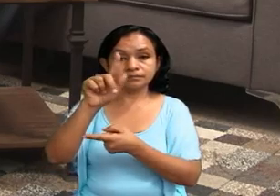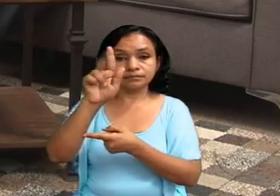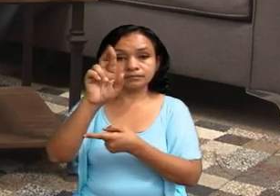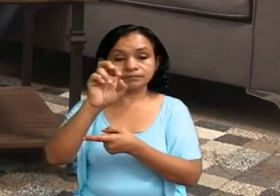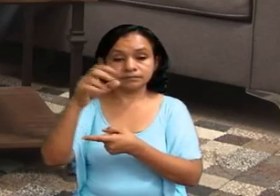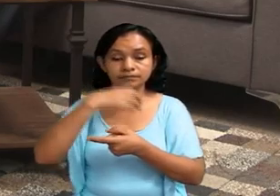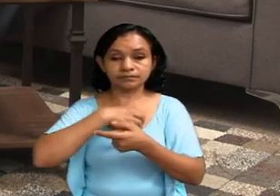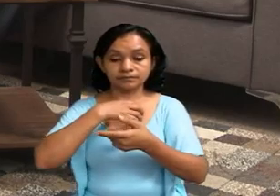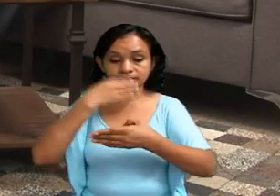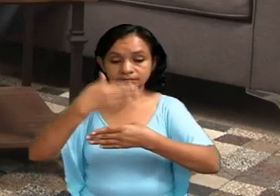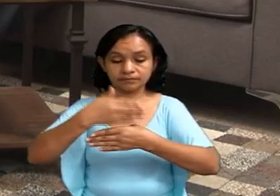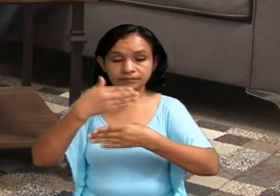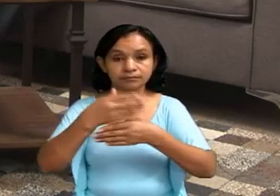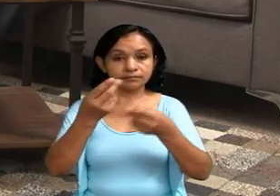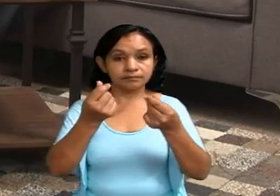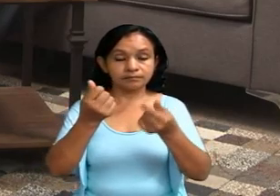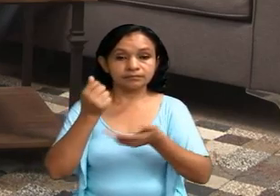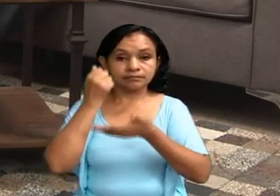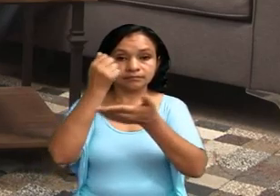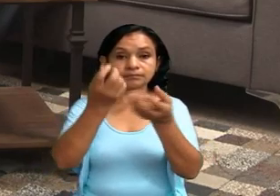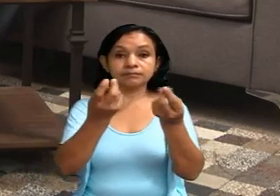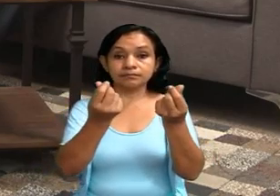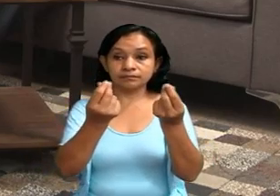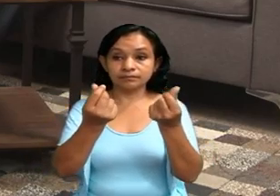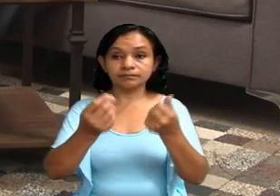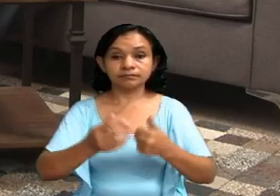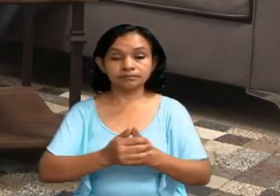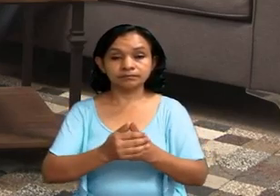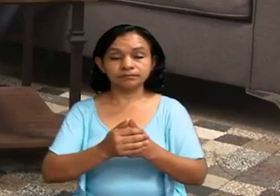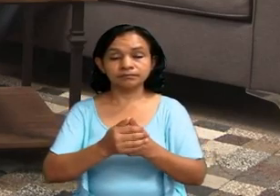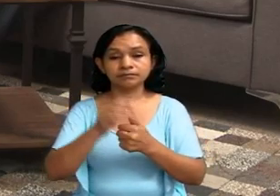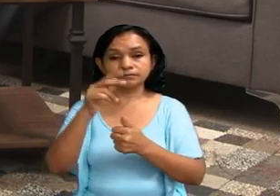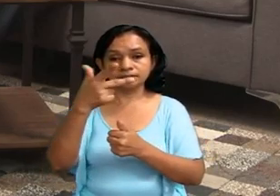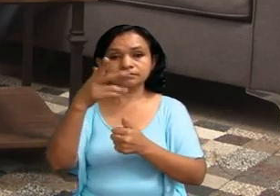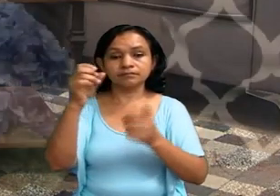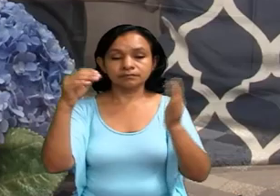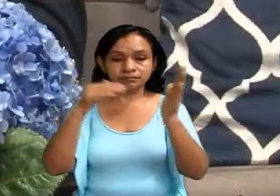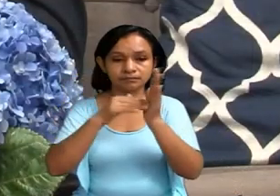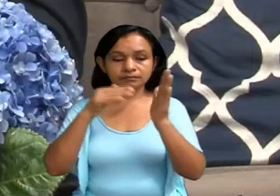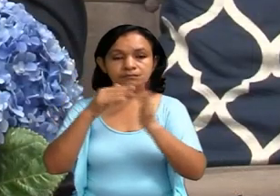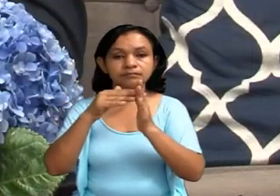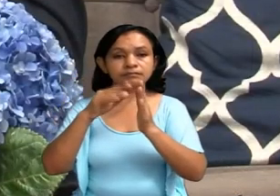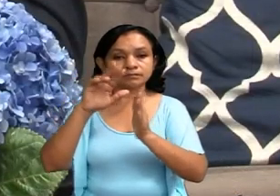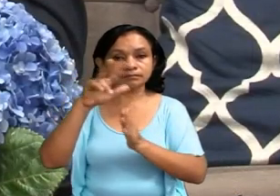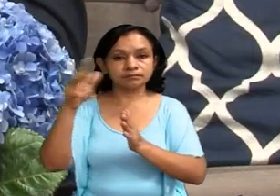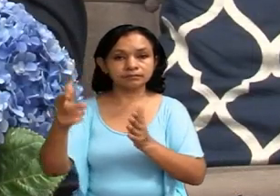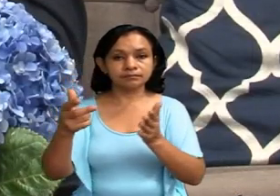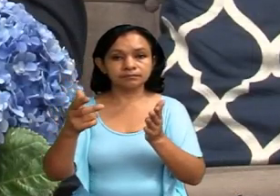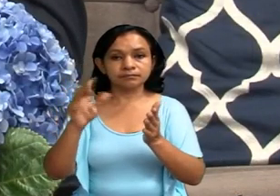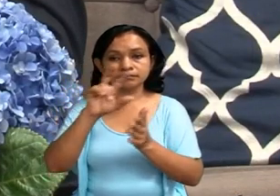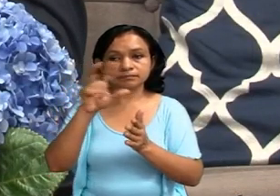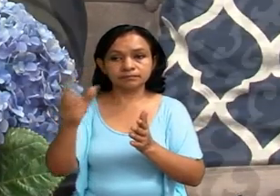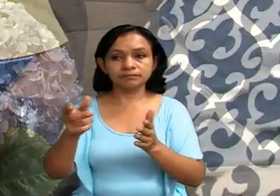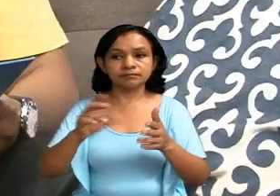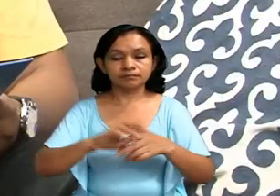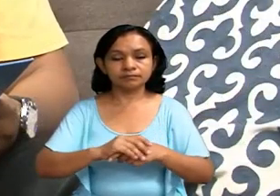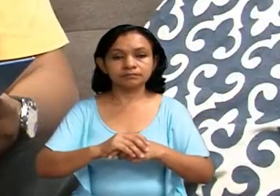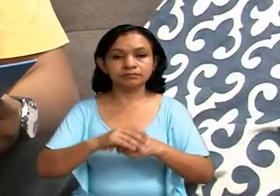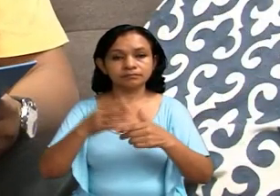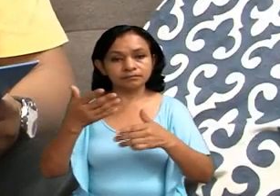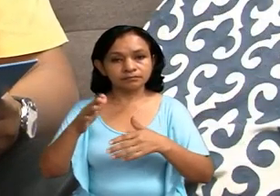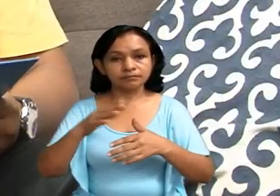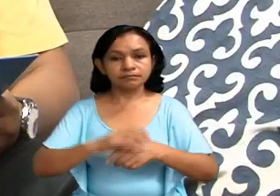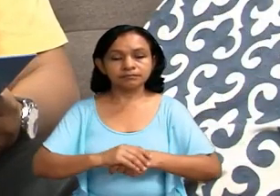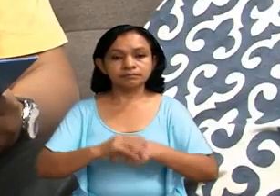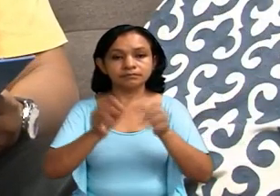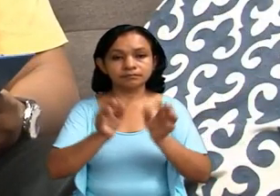propios, este año la inversión en el teatro pasa a los 80 millones de Córdoba. 80 millones de Córdoba. Este año.